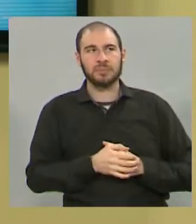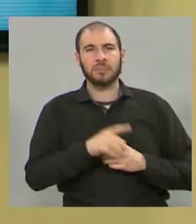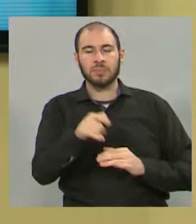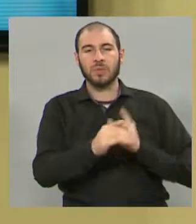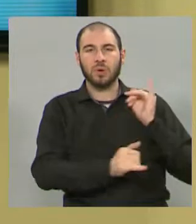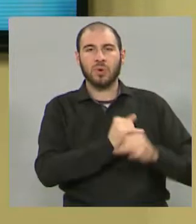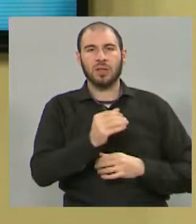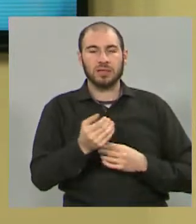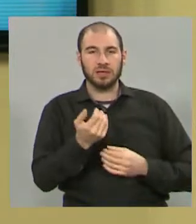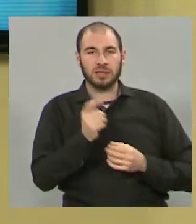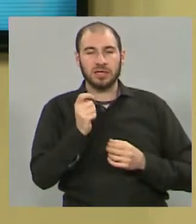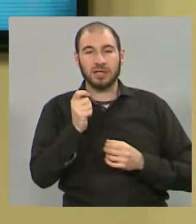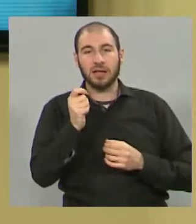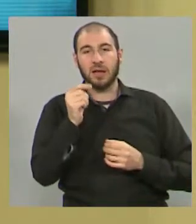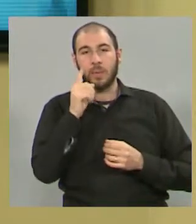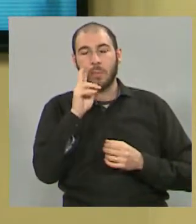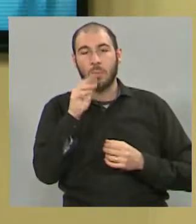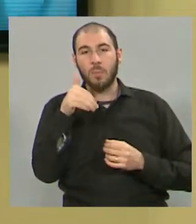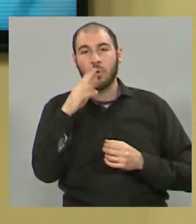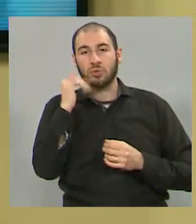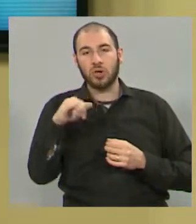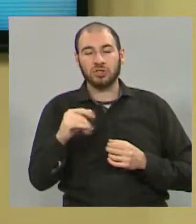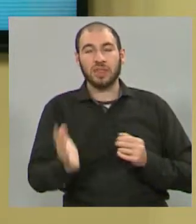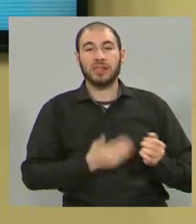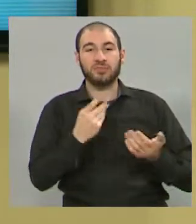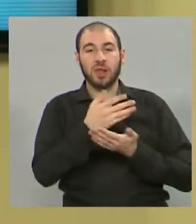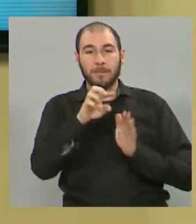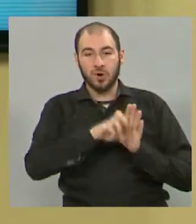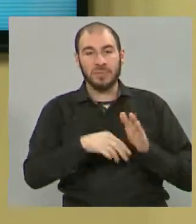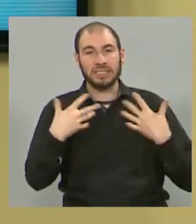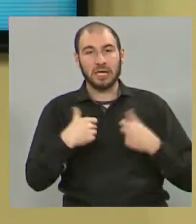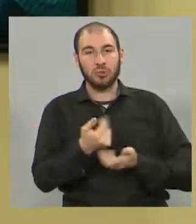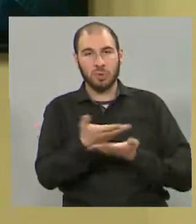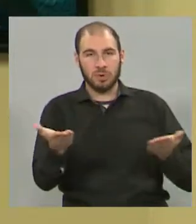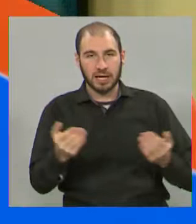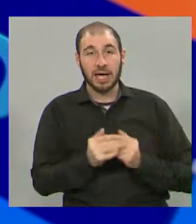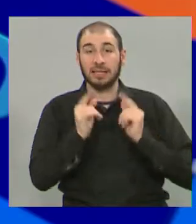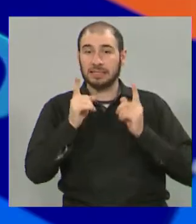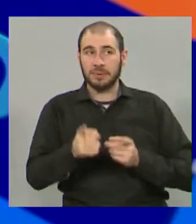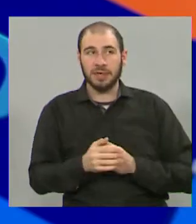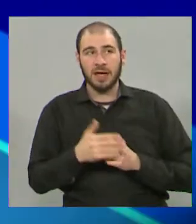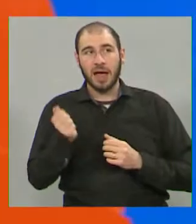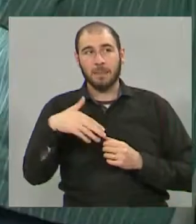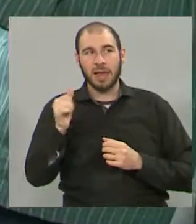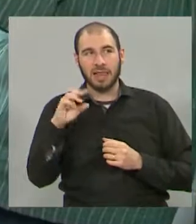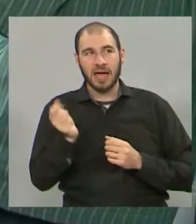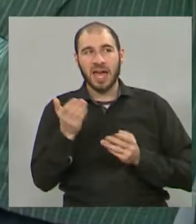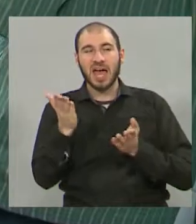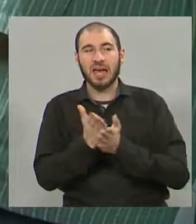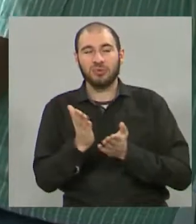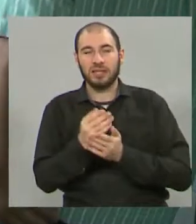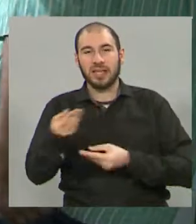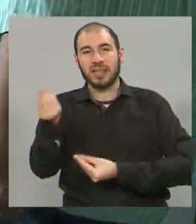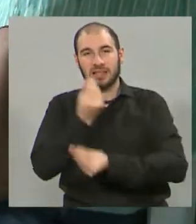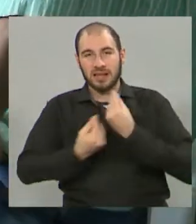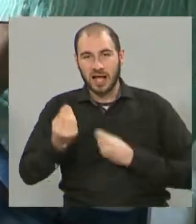compartir lo que decía ana rita díaz muñoz que es directora del programa de salud pública y también amanda que es un estudiante de